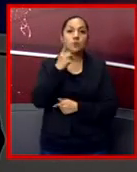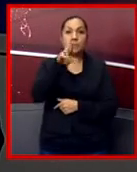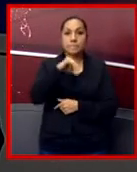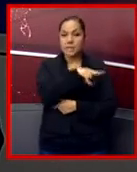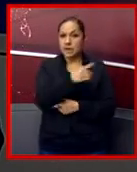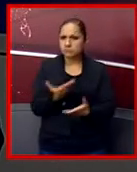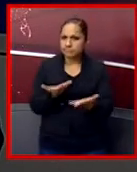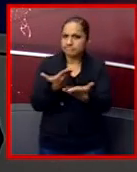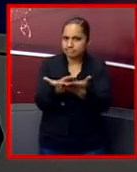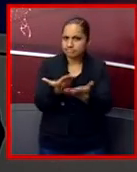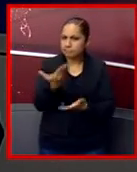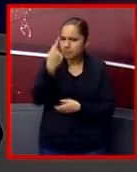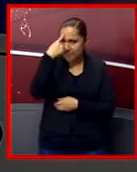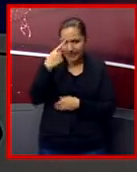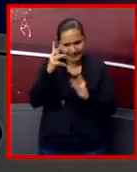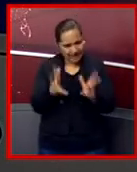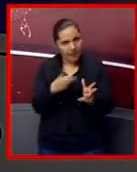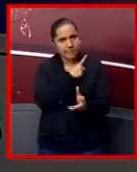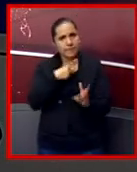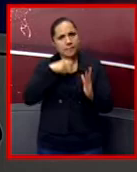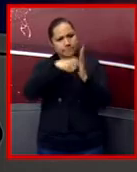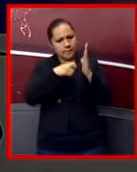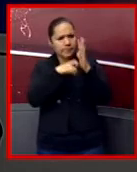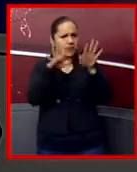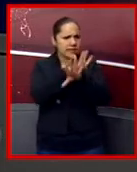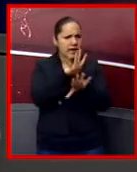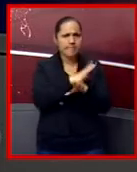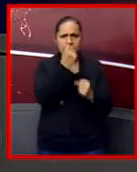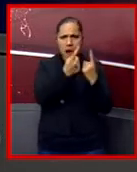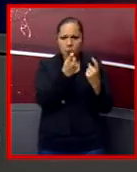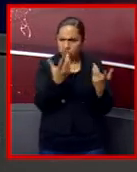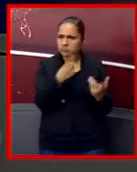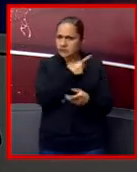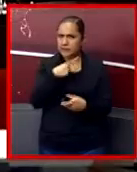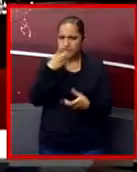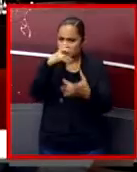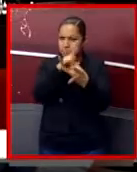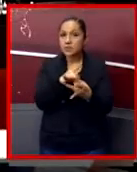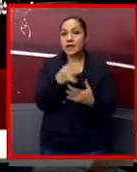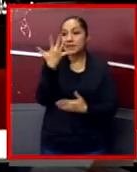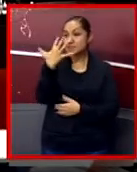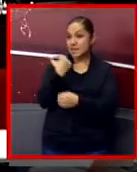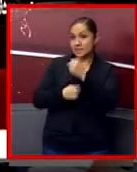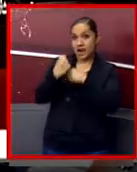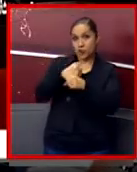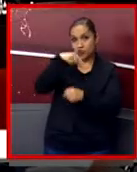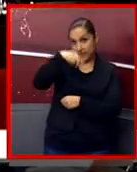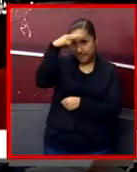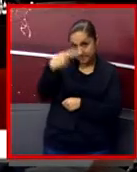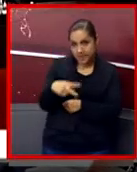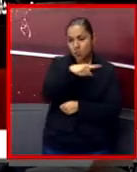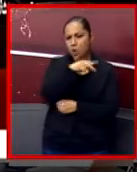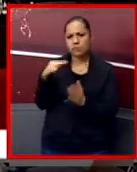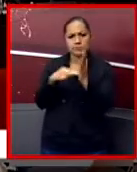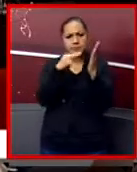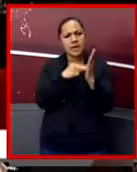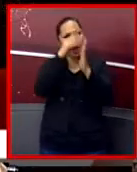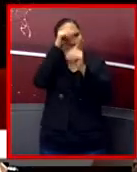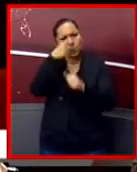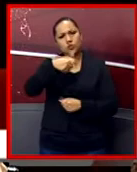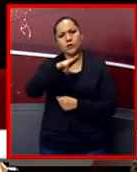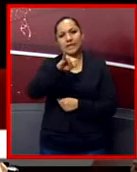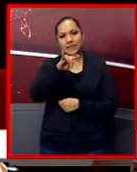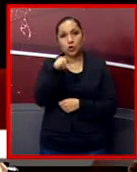las reformas en la materia, al recordar que hace 10 años México firmó el Consenso de Quito, el cual garantiza y obliga a todos los